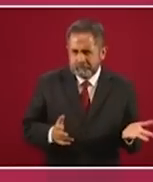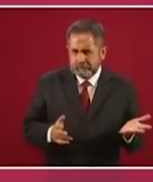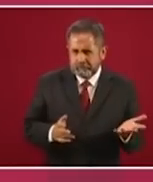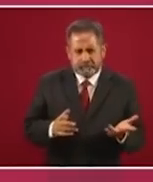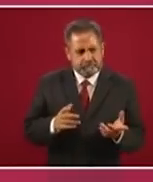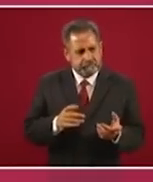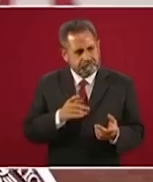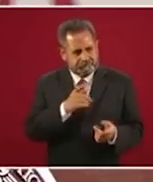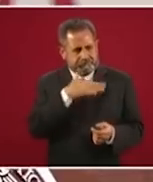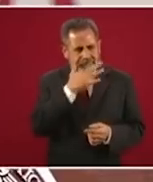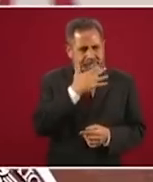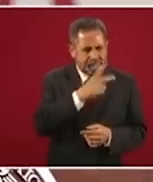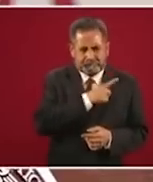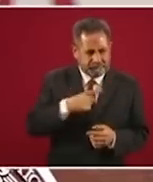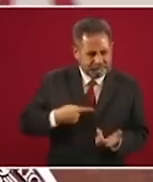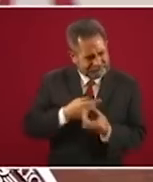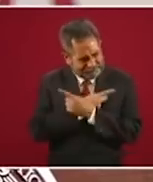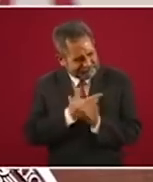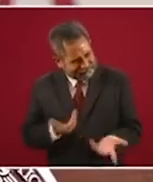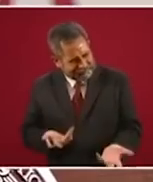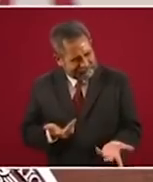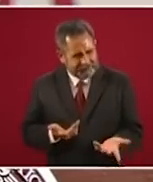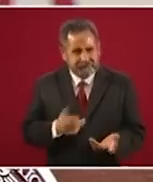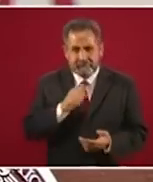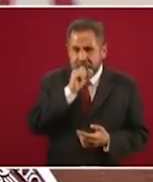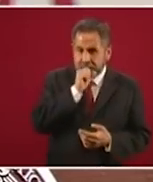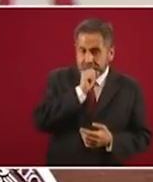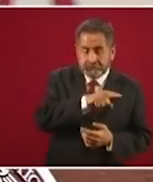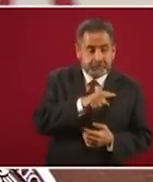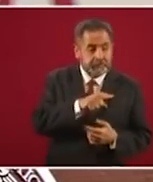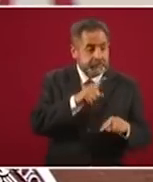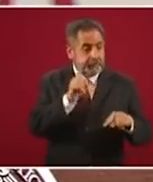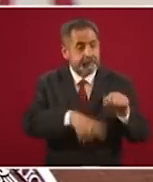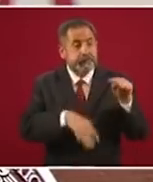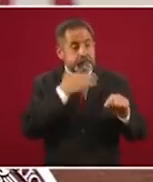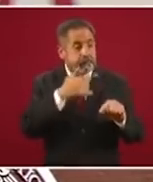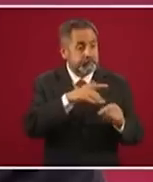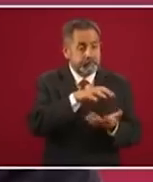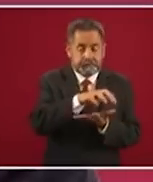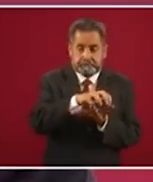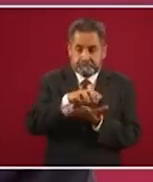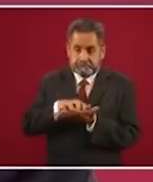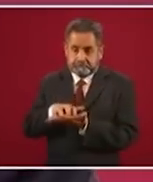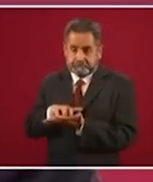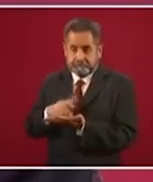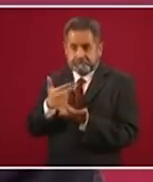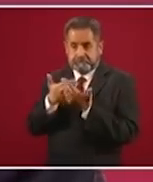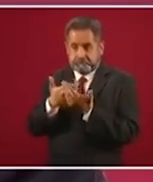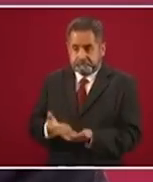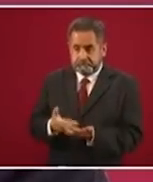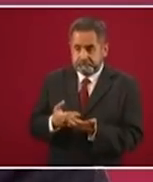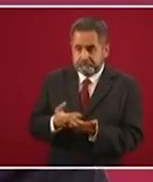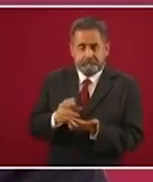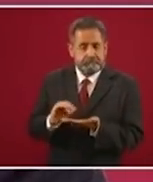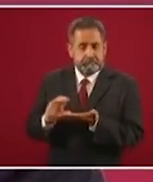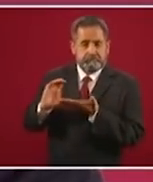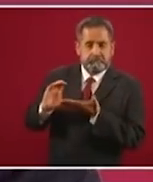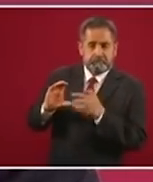moral, sino porque de esa manera se tienen